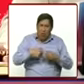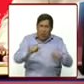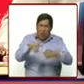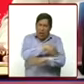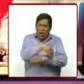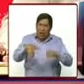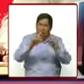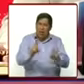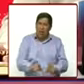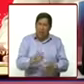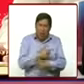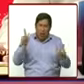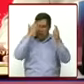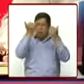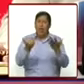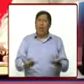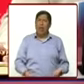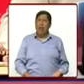Carlos.